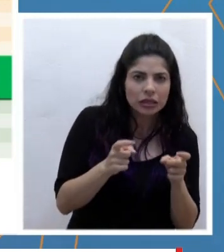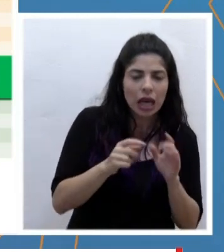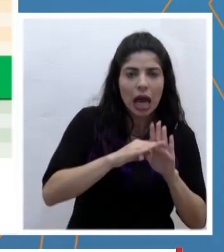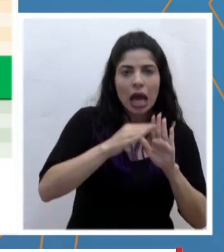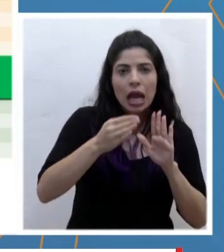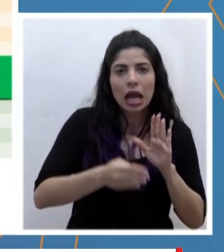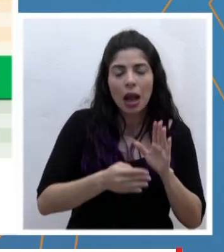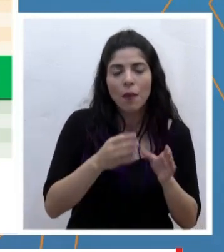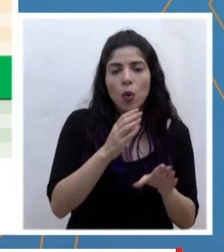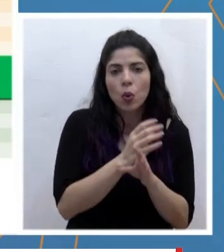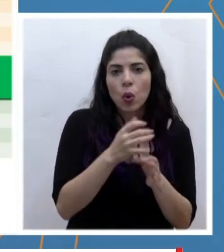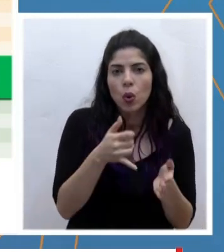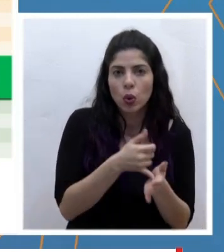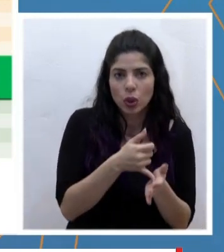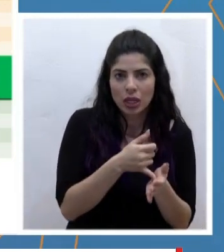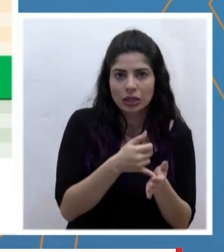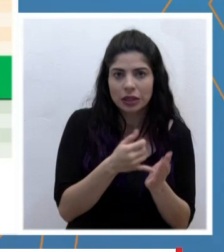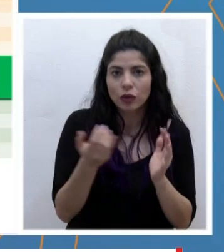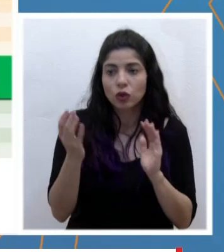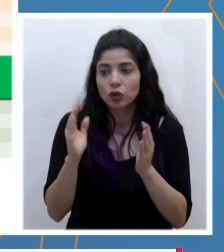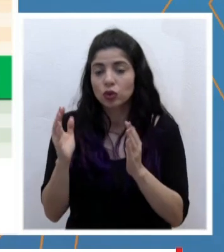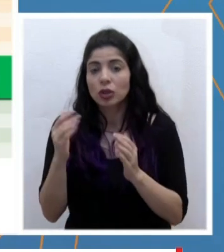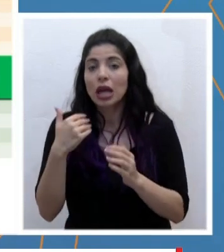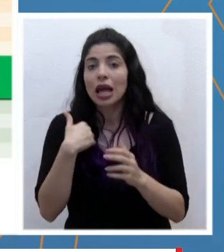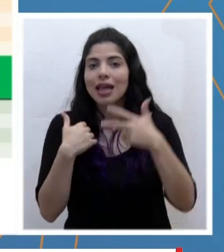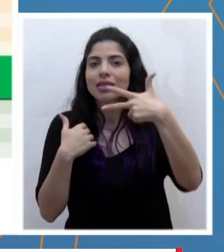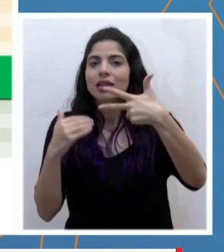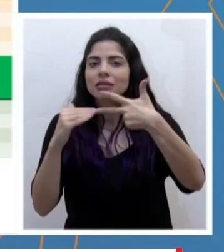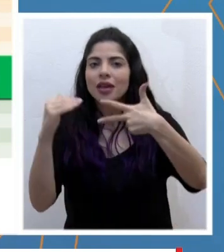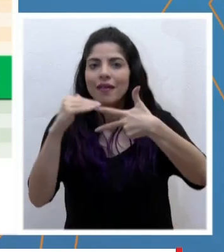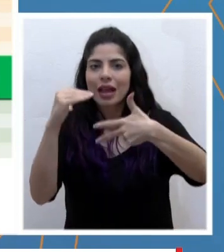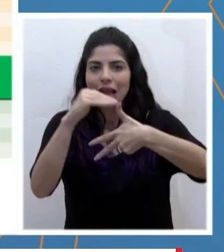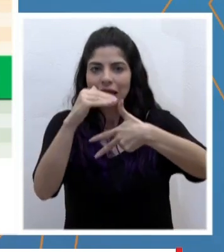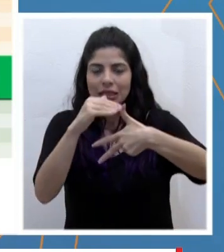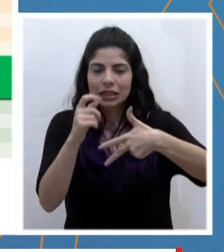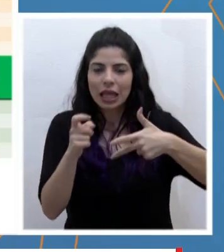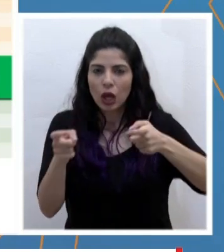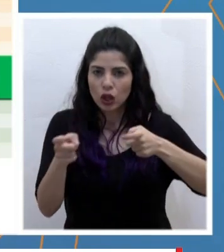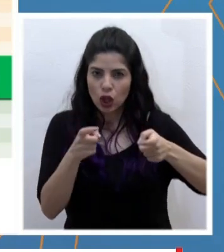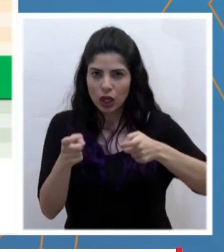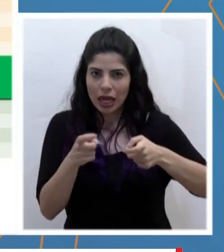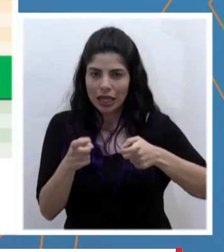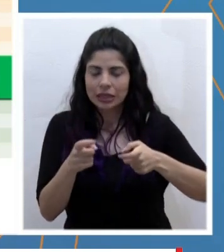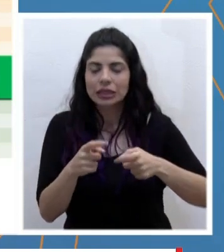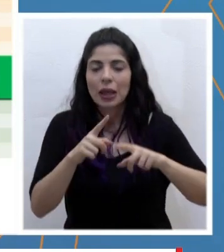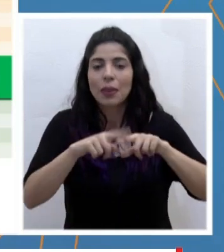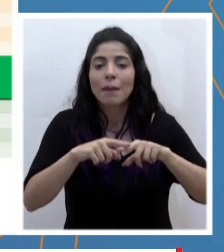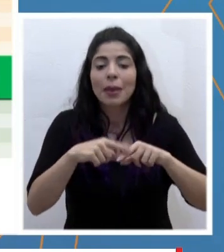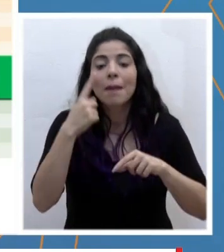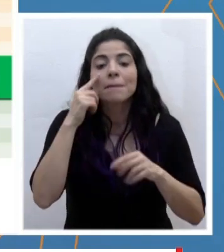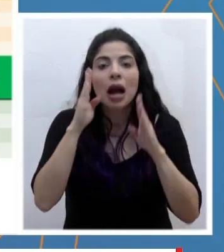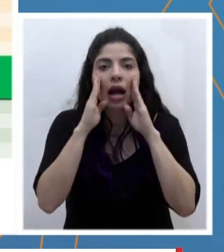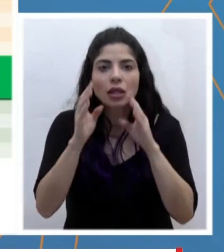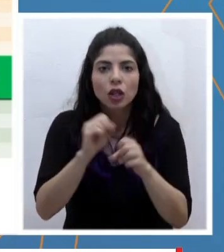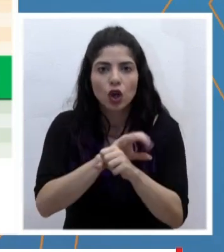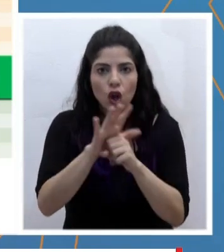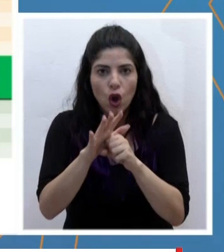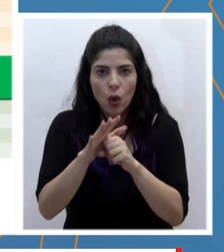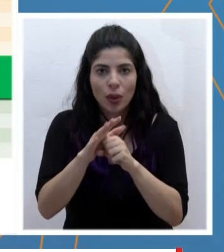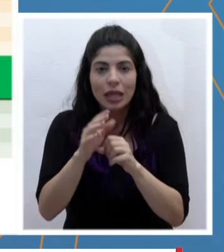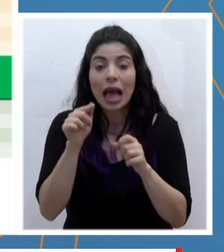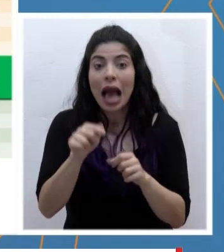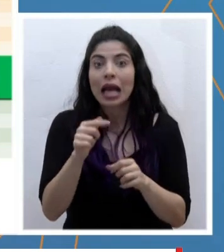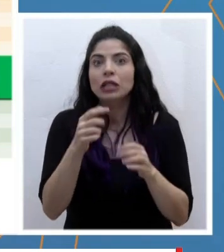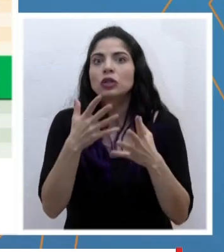UCI en el salón. Se analizan 3 grados de tolerancia en razón de las camas UCI disponibles para ver el COVID-19. Y aquí yo